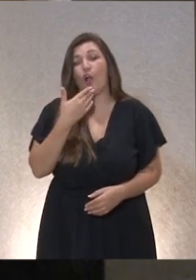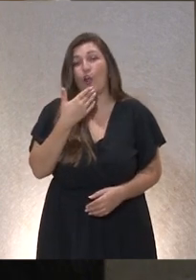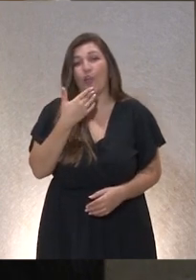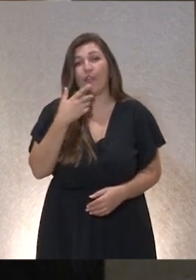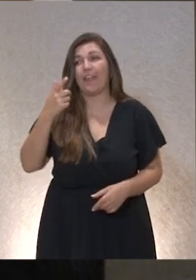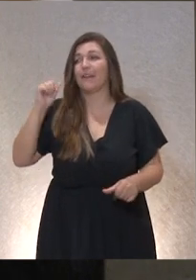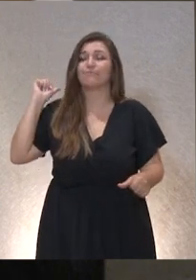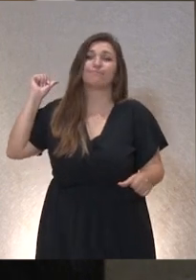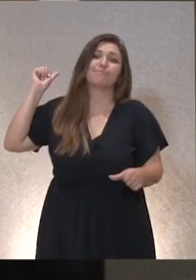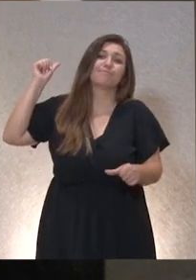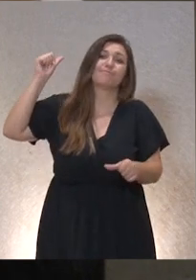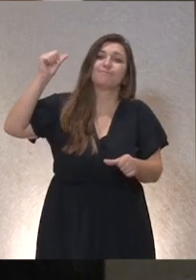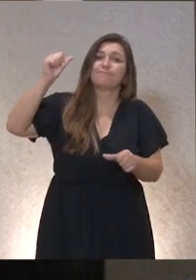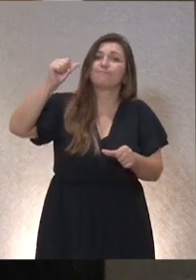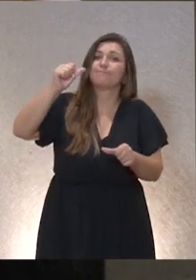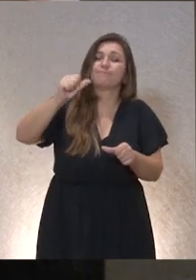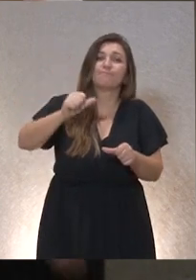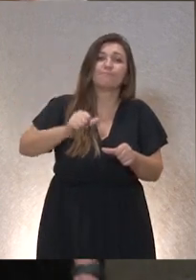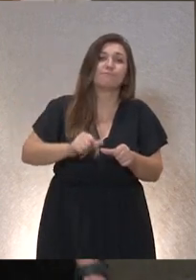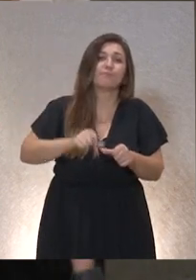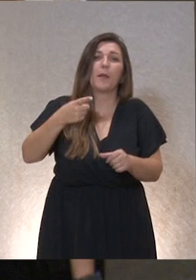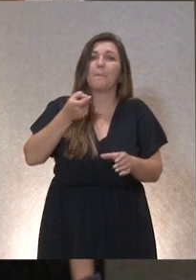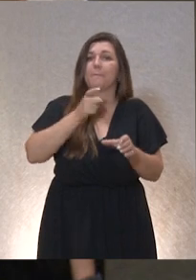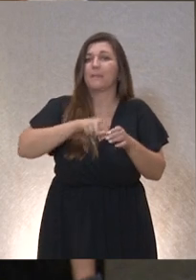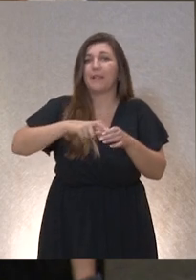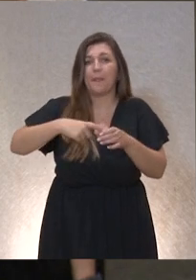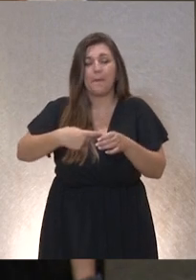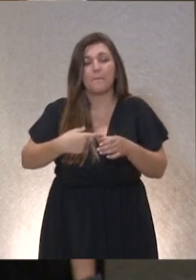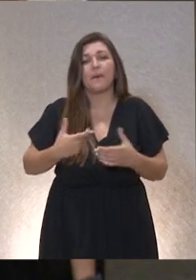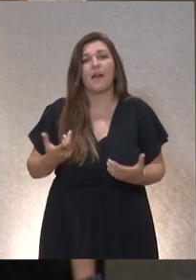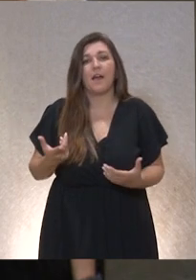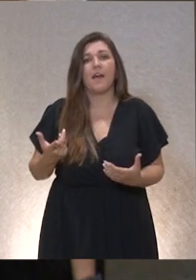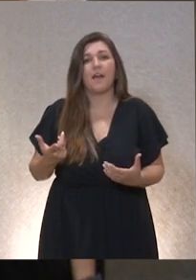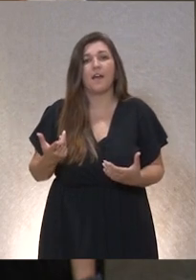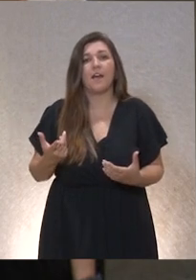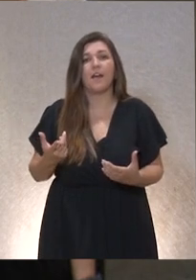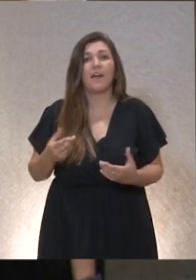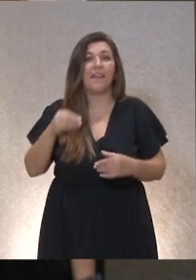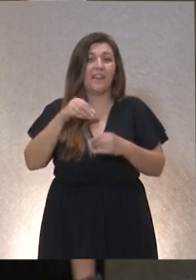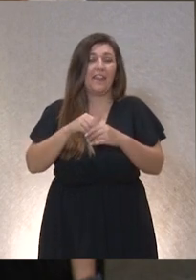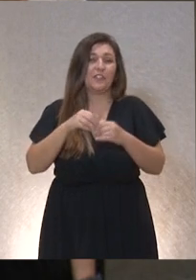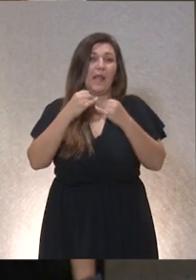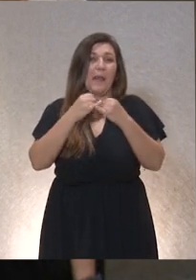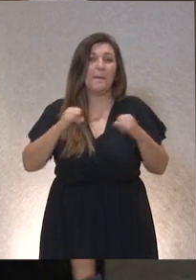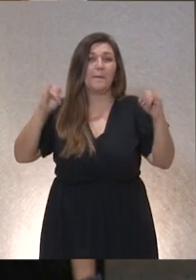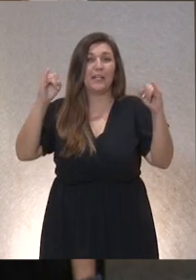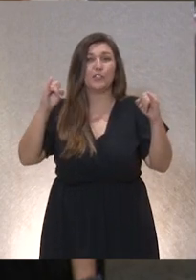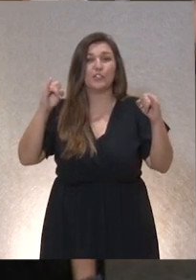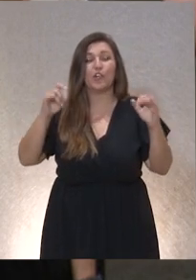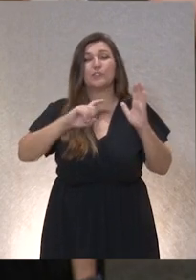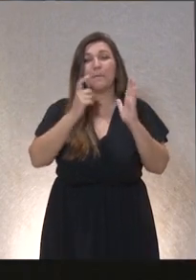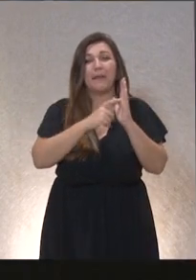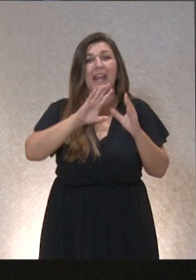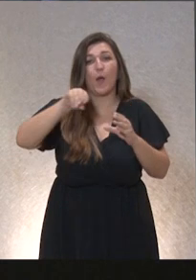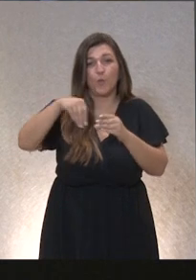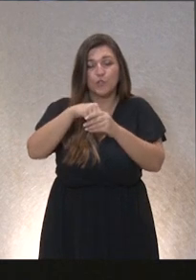una trayectoria muy larga de participación en eventos de plena inclusión